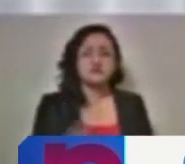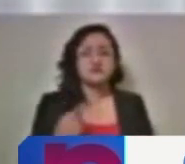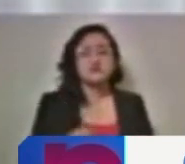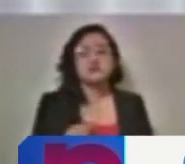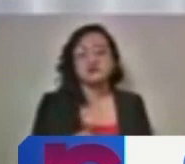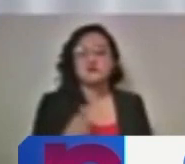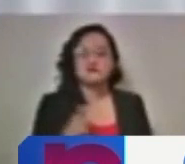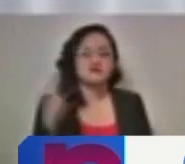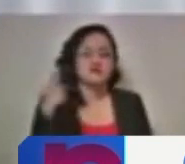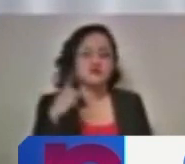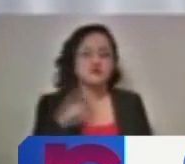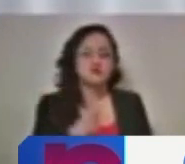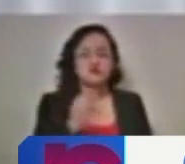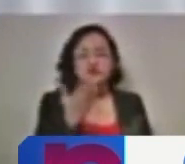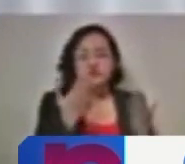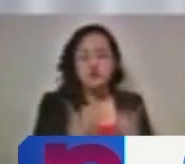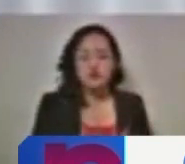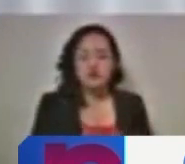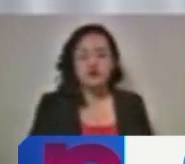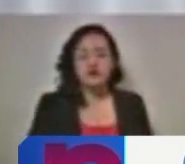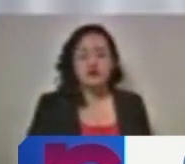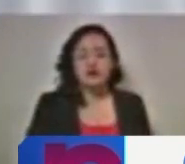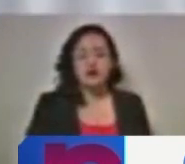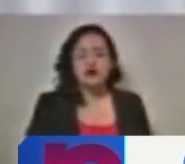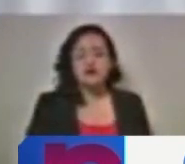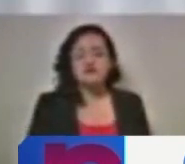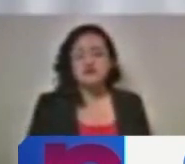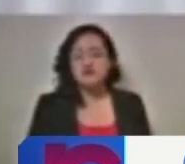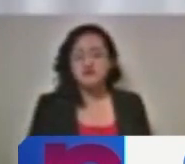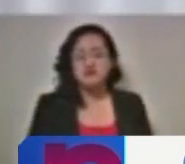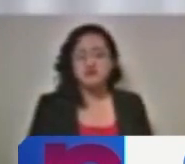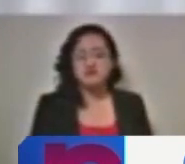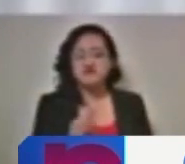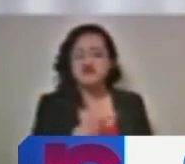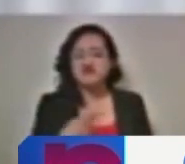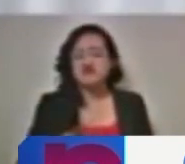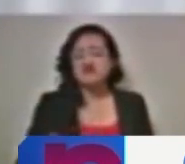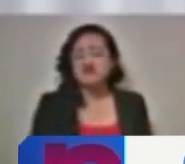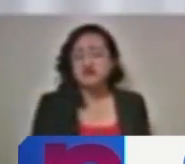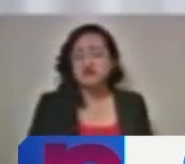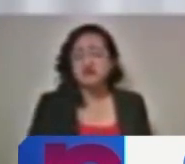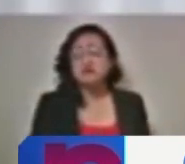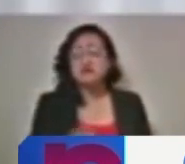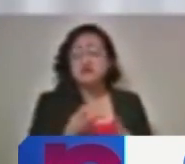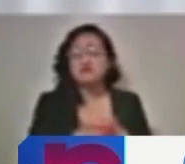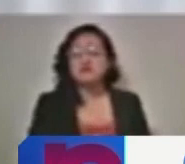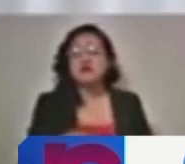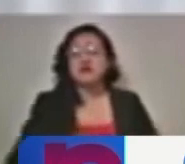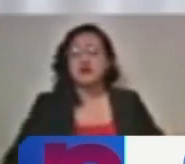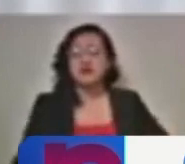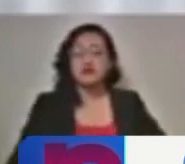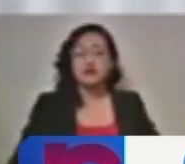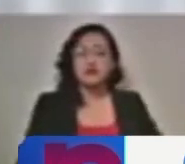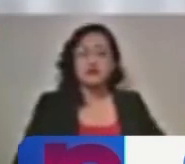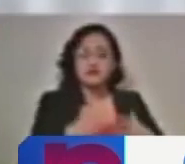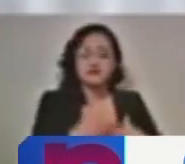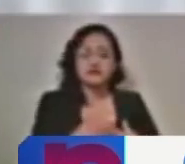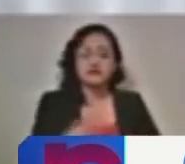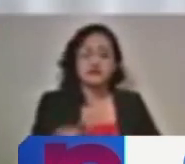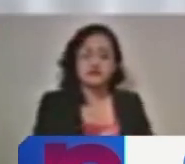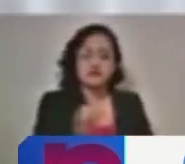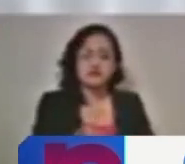Puebla no existen condiciones para el reinicio de las actividades en la industria